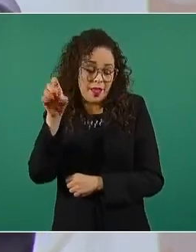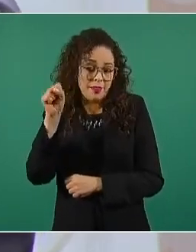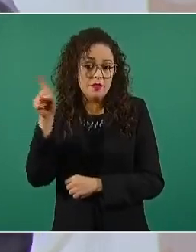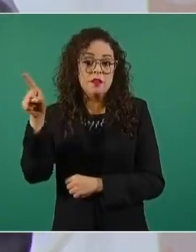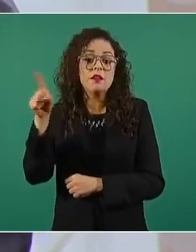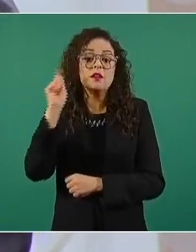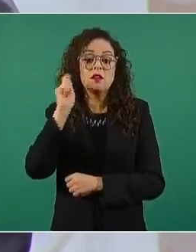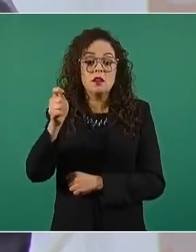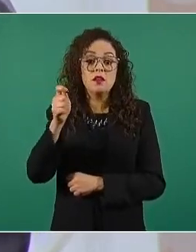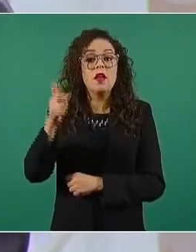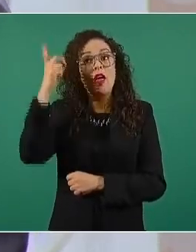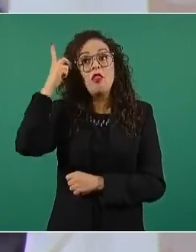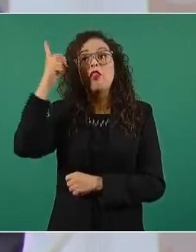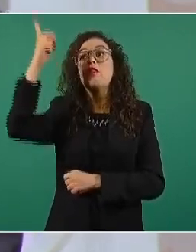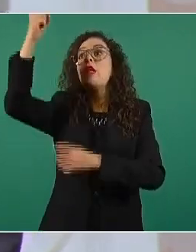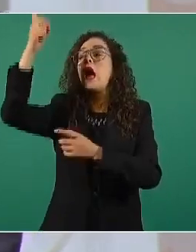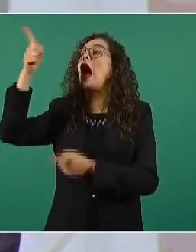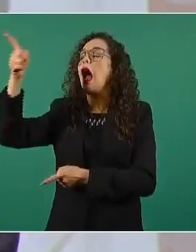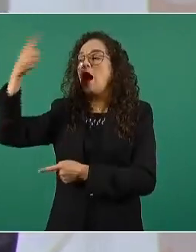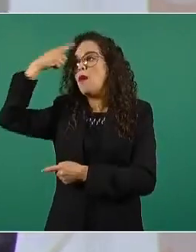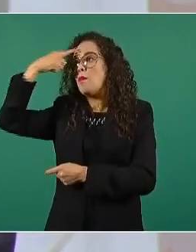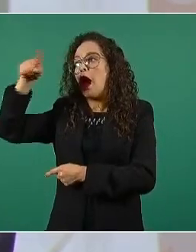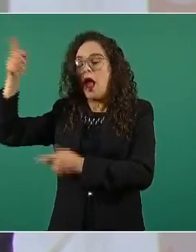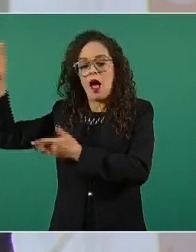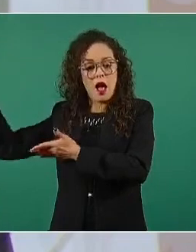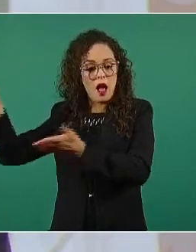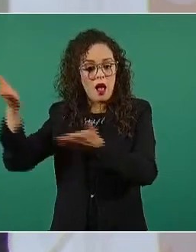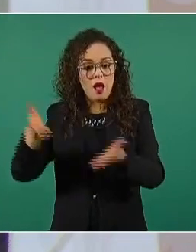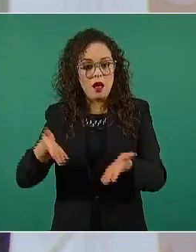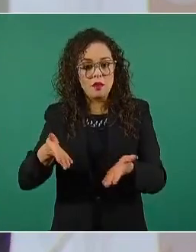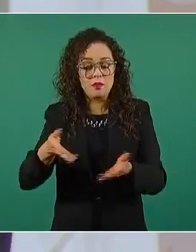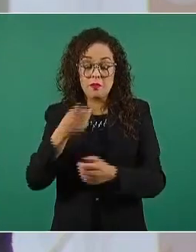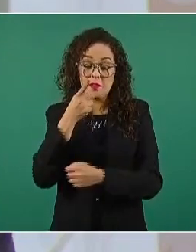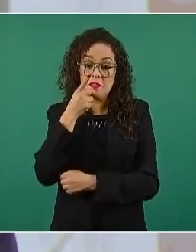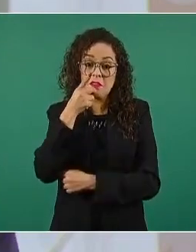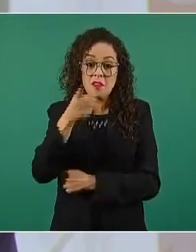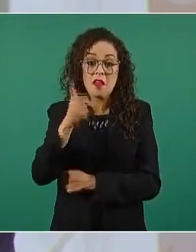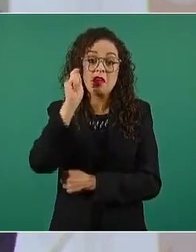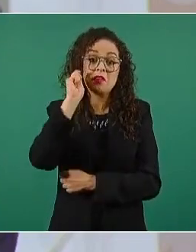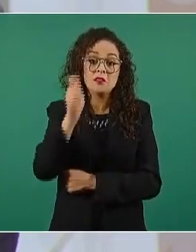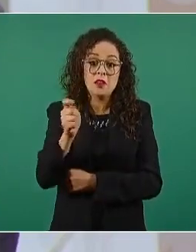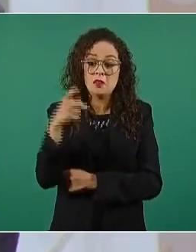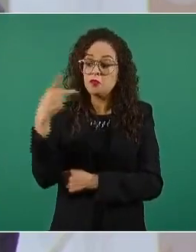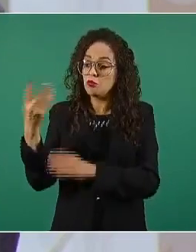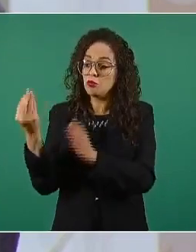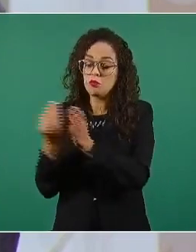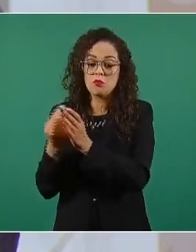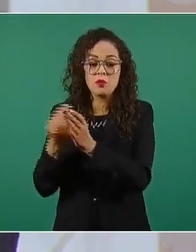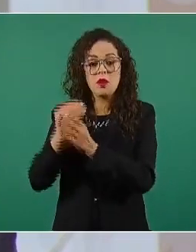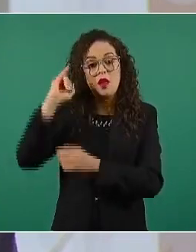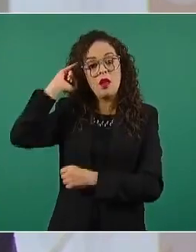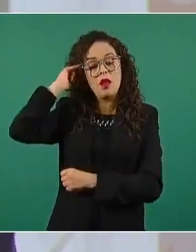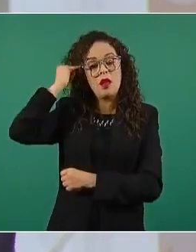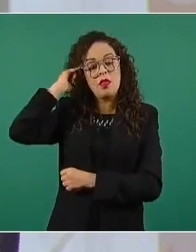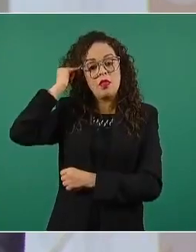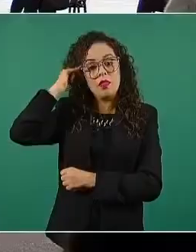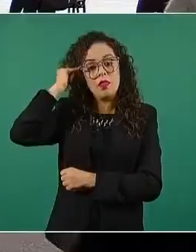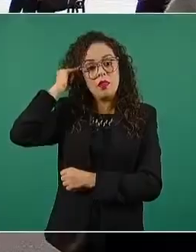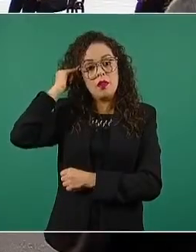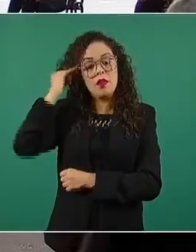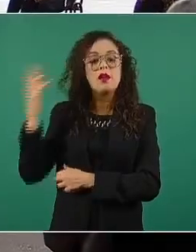divinidad, según la supuesta profecía indígena del regreso